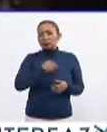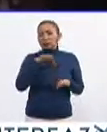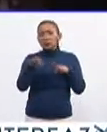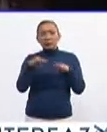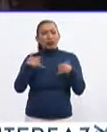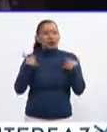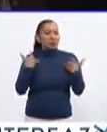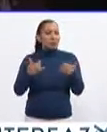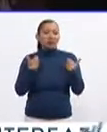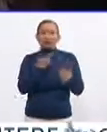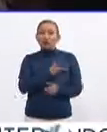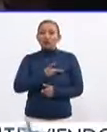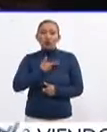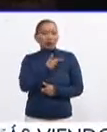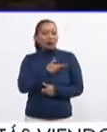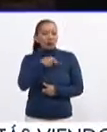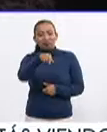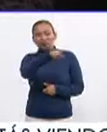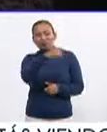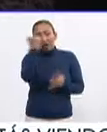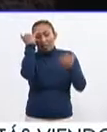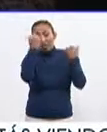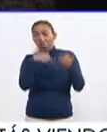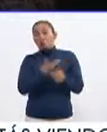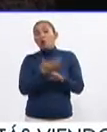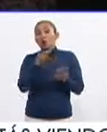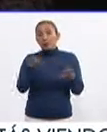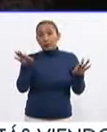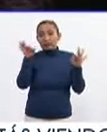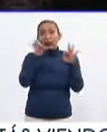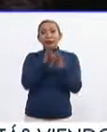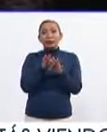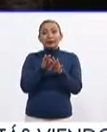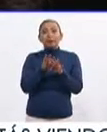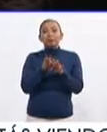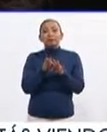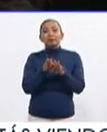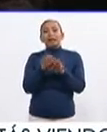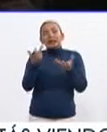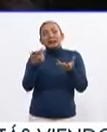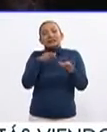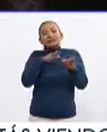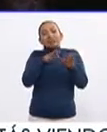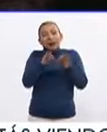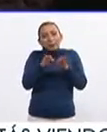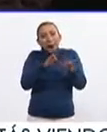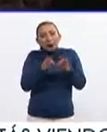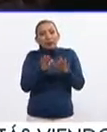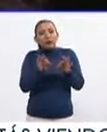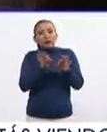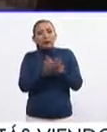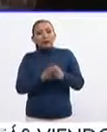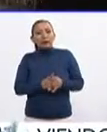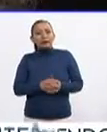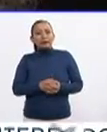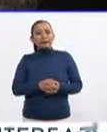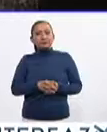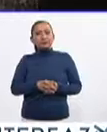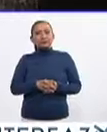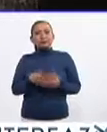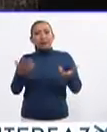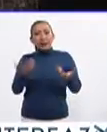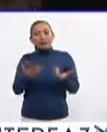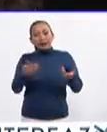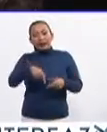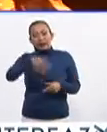trabajar con los jóvenes creadores. Creo que es muy importante y creo que es una tarea importante, ¿no?, de